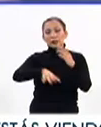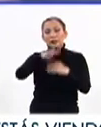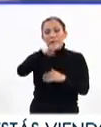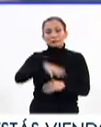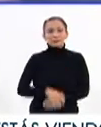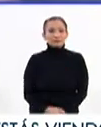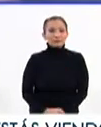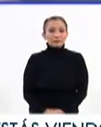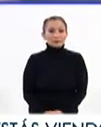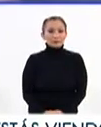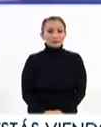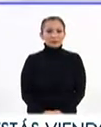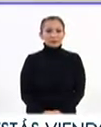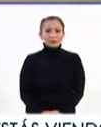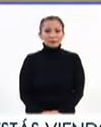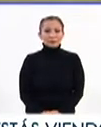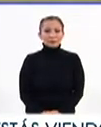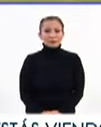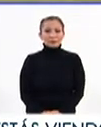2019.